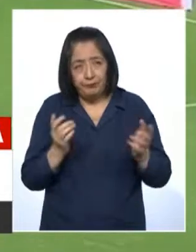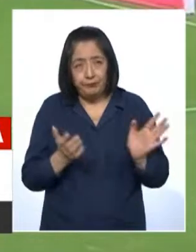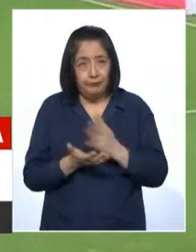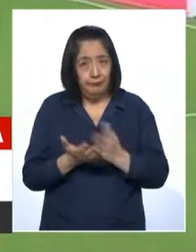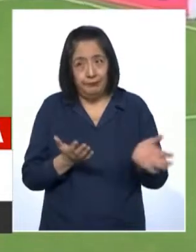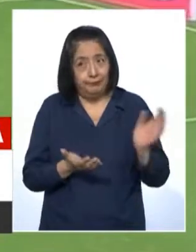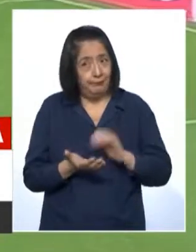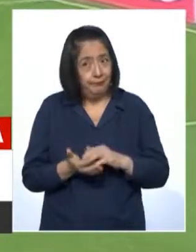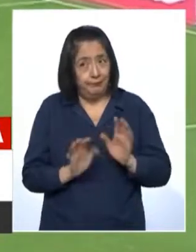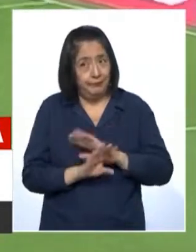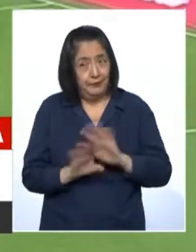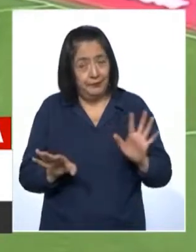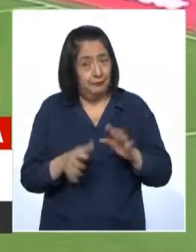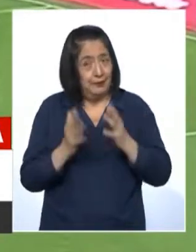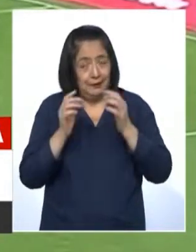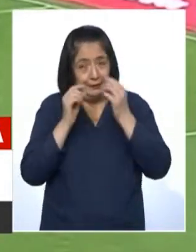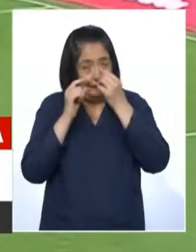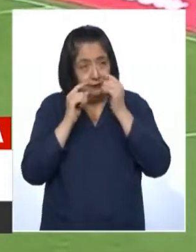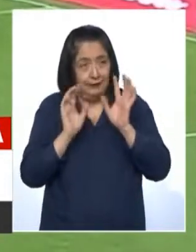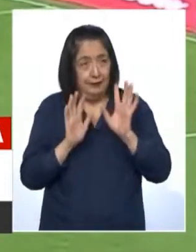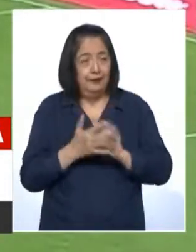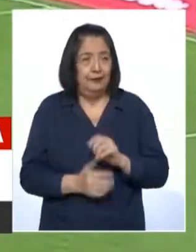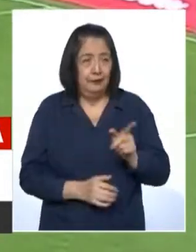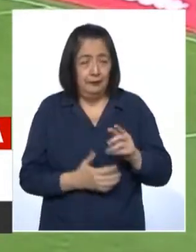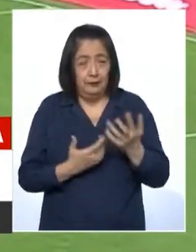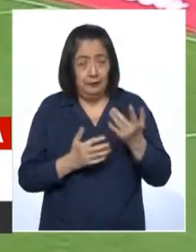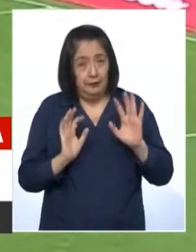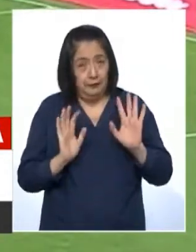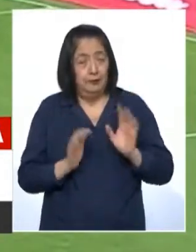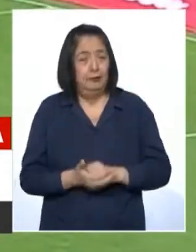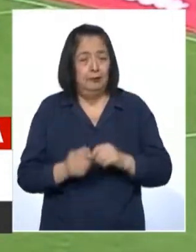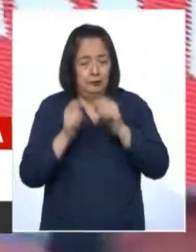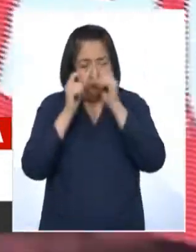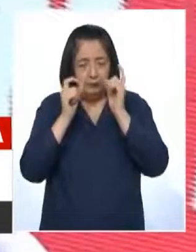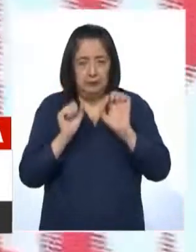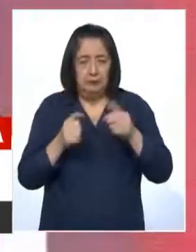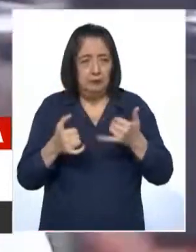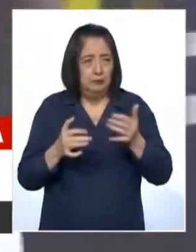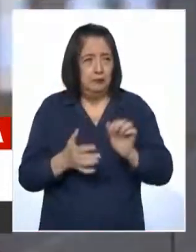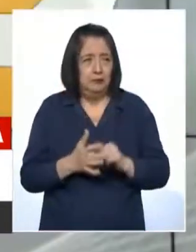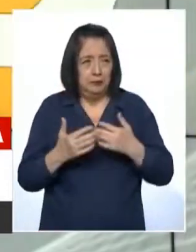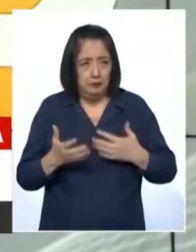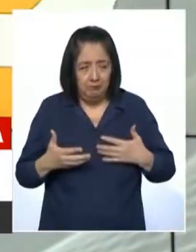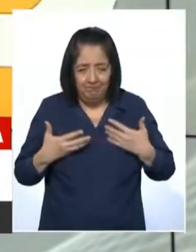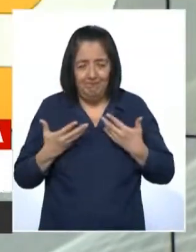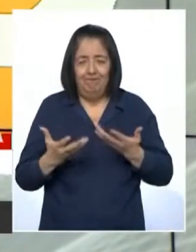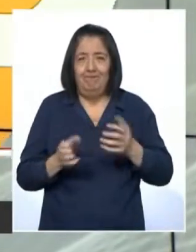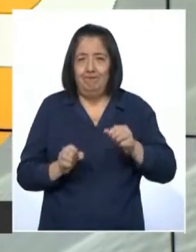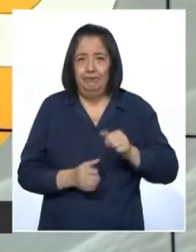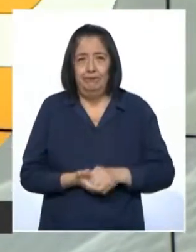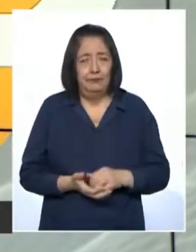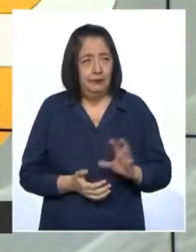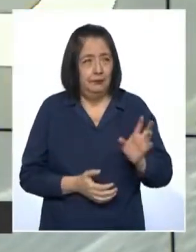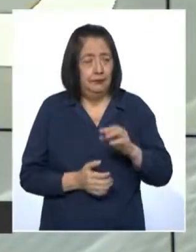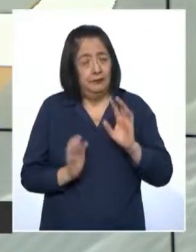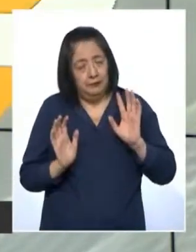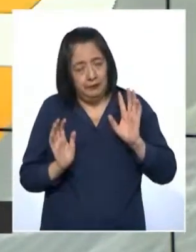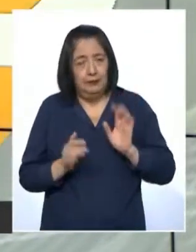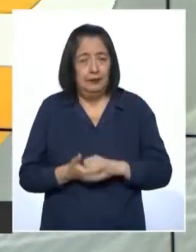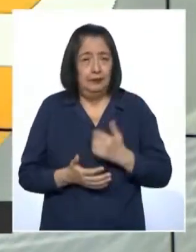volver a romperlo nunca más. Esperemos todos eso, porque Lapadula es un jugador que tiene mucha entrega, y todo le pasaba, pero